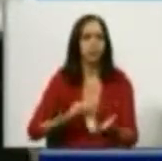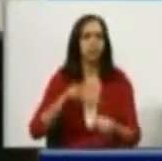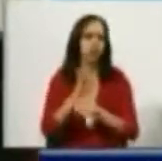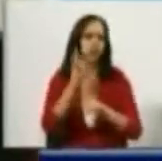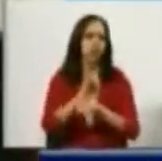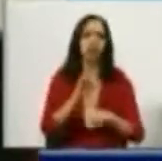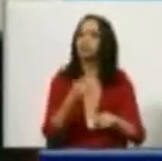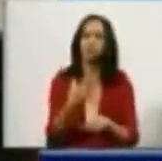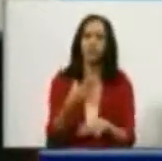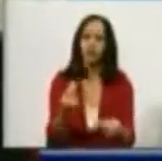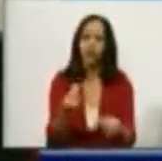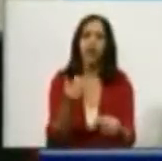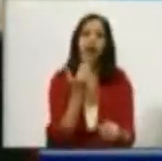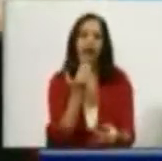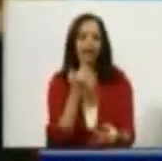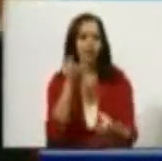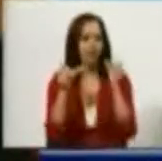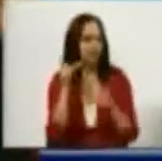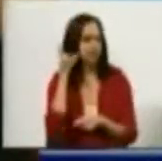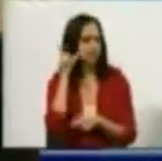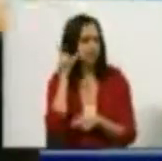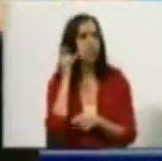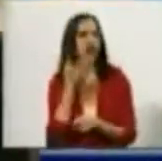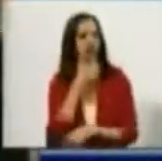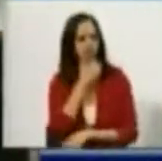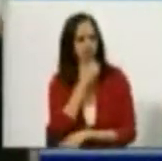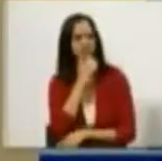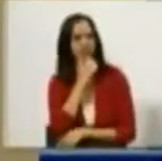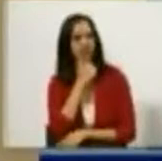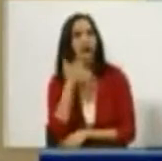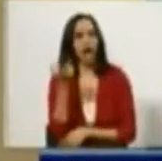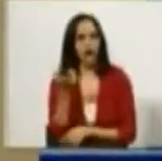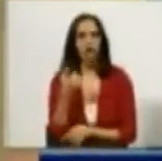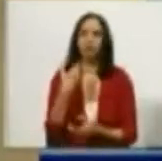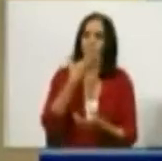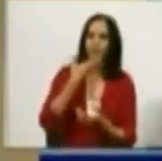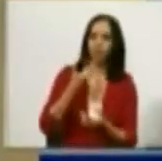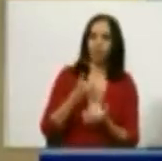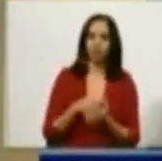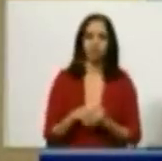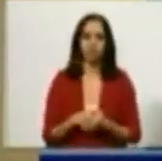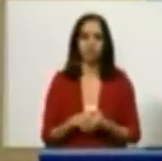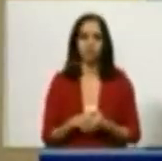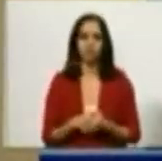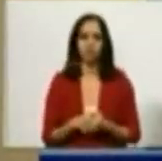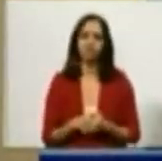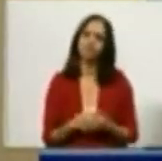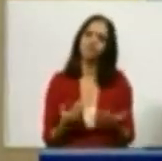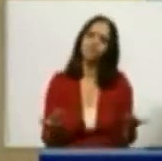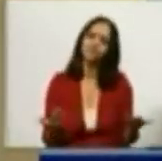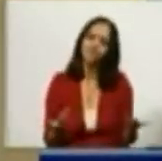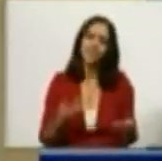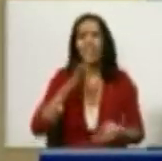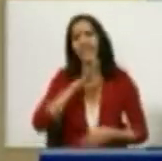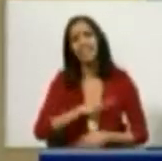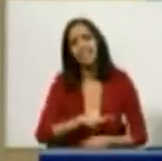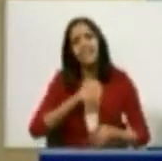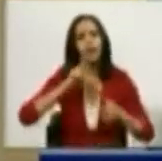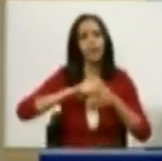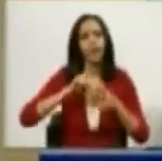humo sino algo que a la gente le resulte Caramba mire esto es Sensato estamos entonces